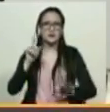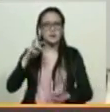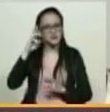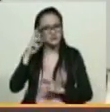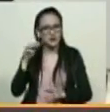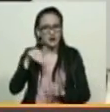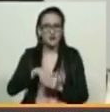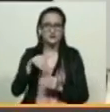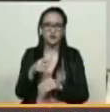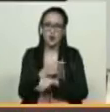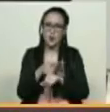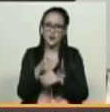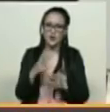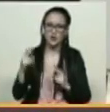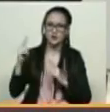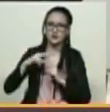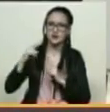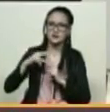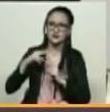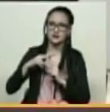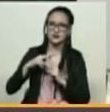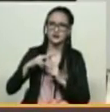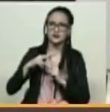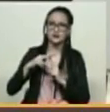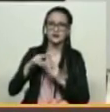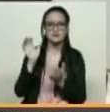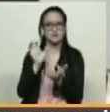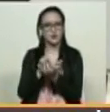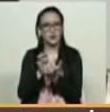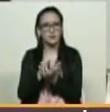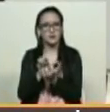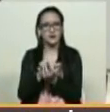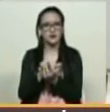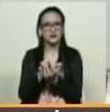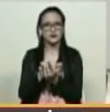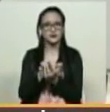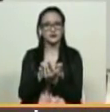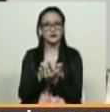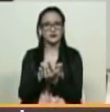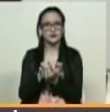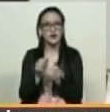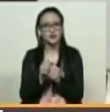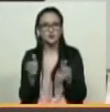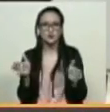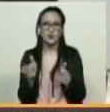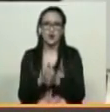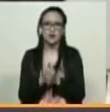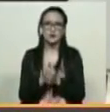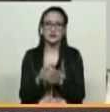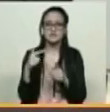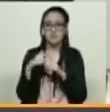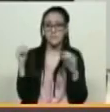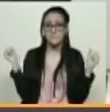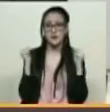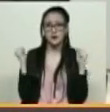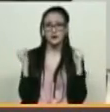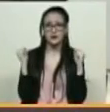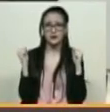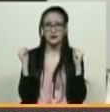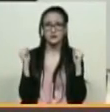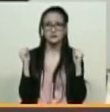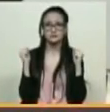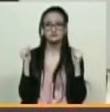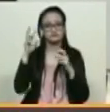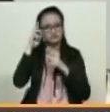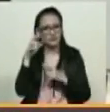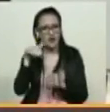las elecciones de gobernador en Táchira, en Nueva Esparta, en Anzoátegui y en Mérida. Solamente